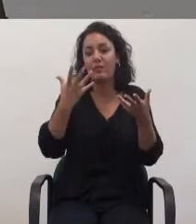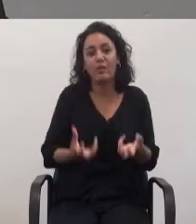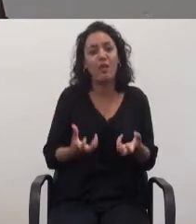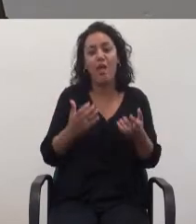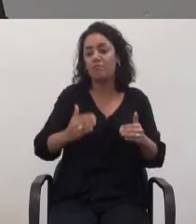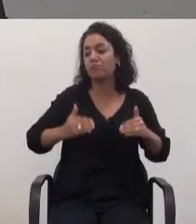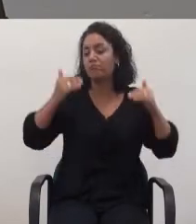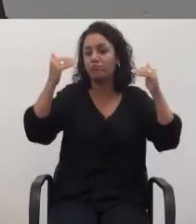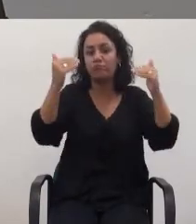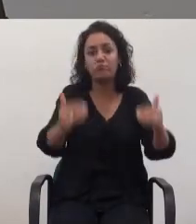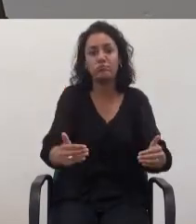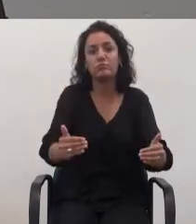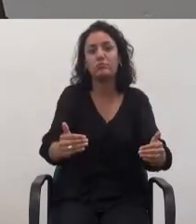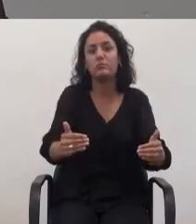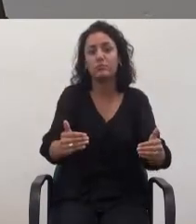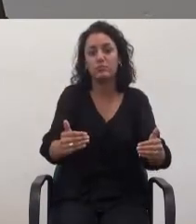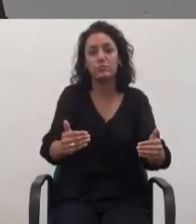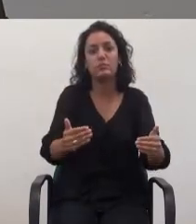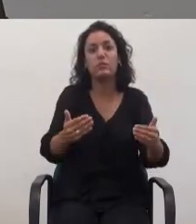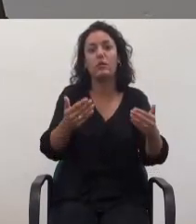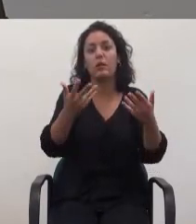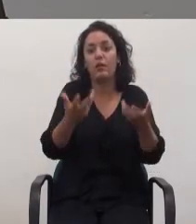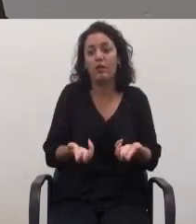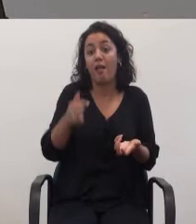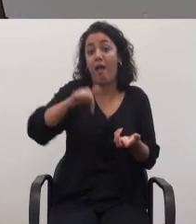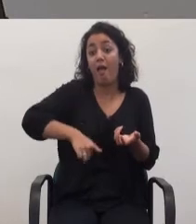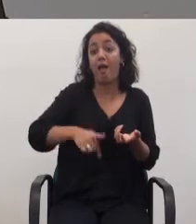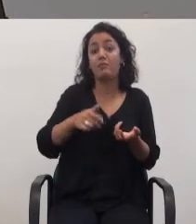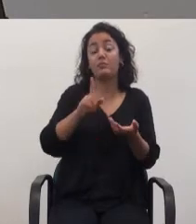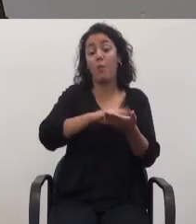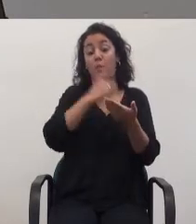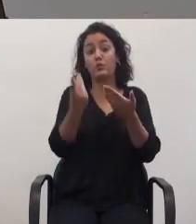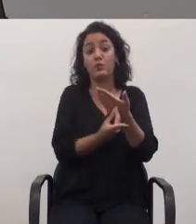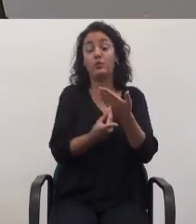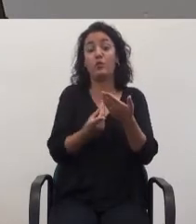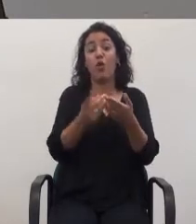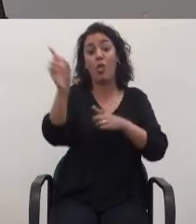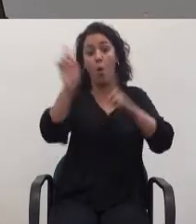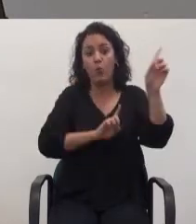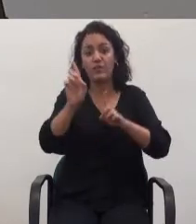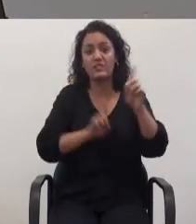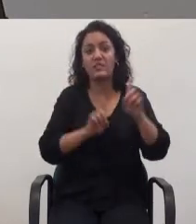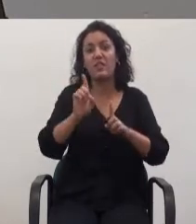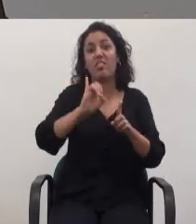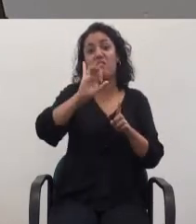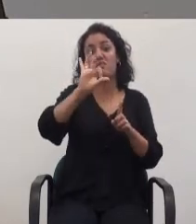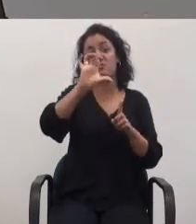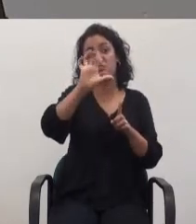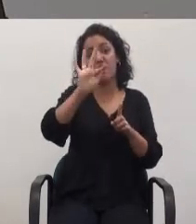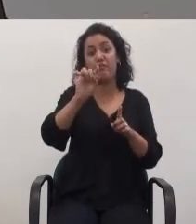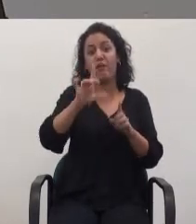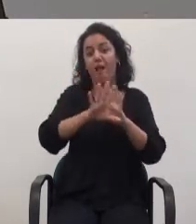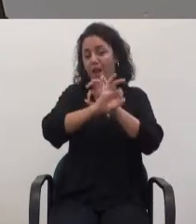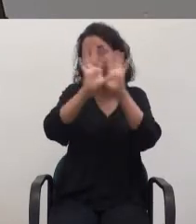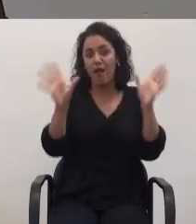avanzar, de querer generar cada vez UNICEF y un proyecto claro universitario. Y eso, por supuesto, con las diversidades que